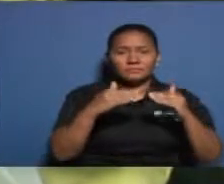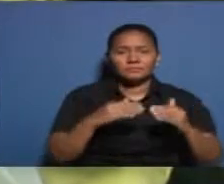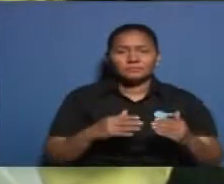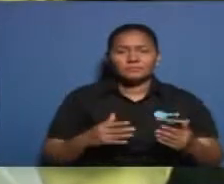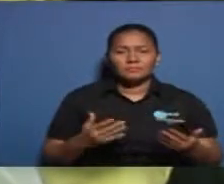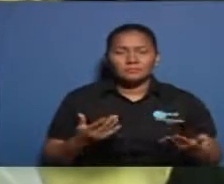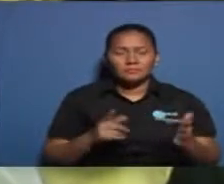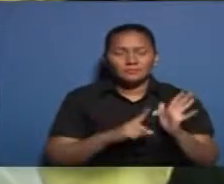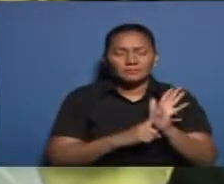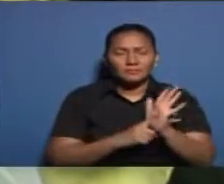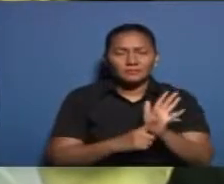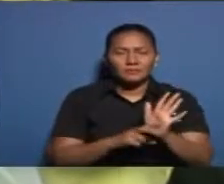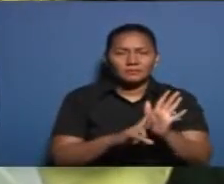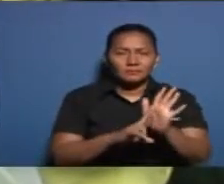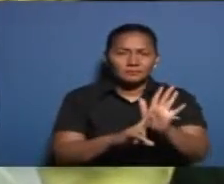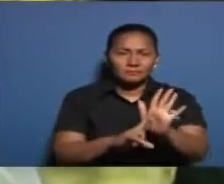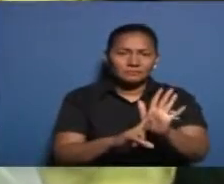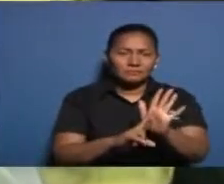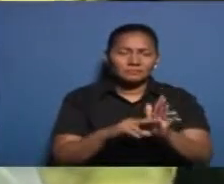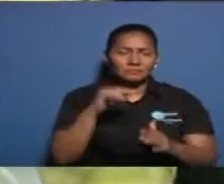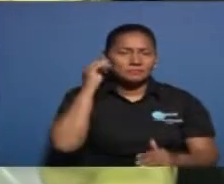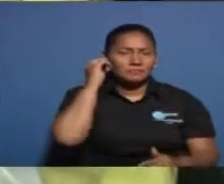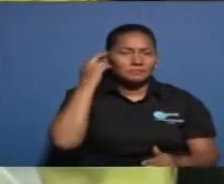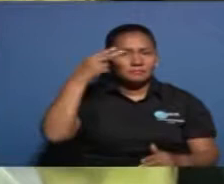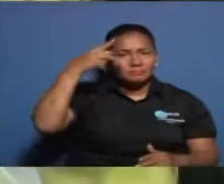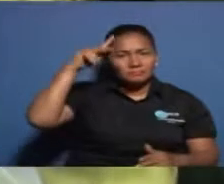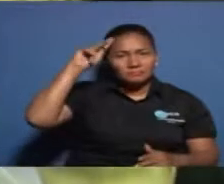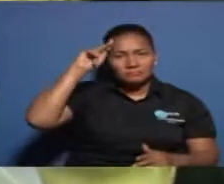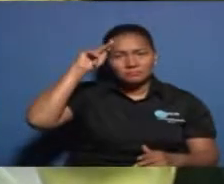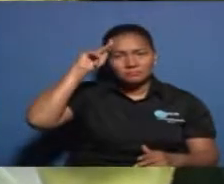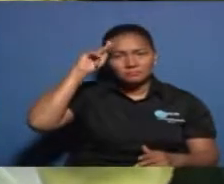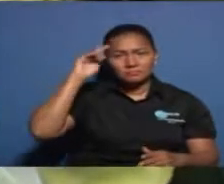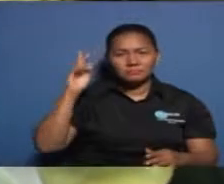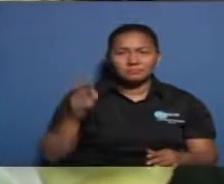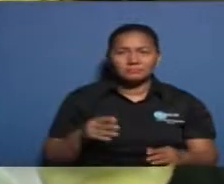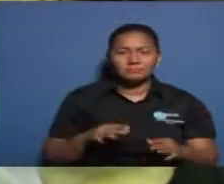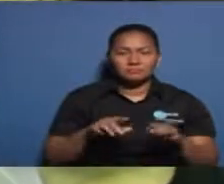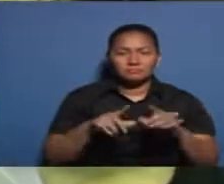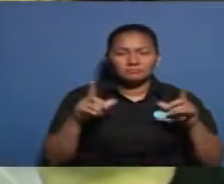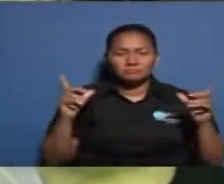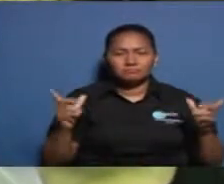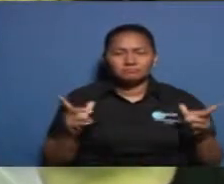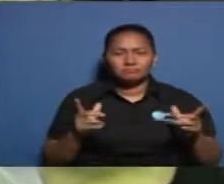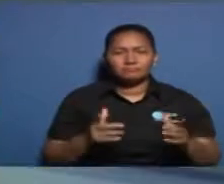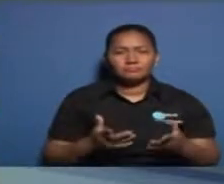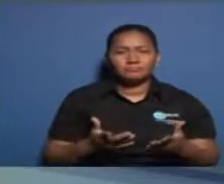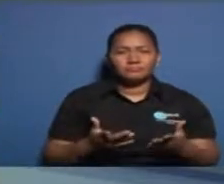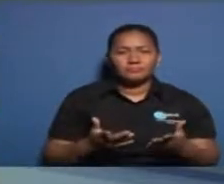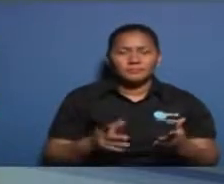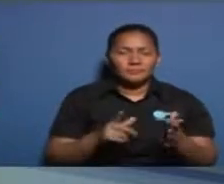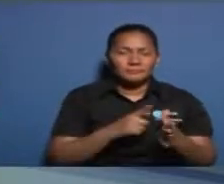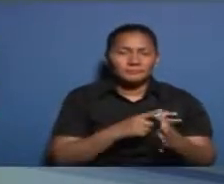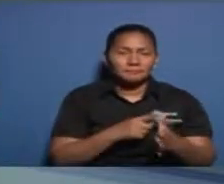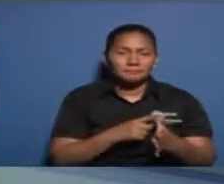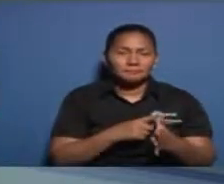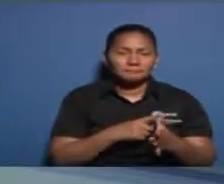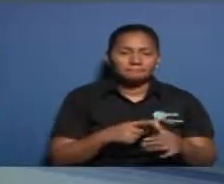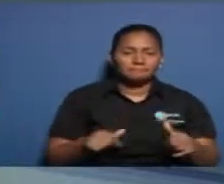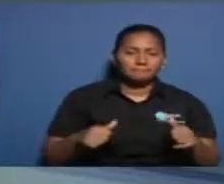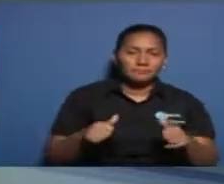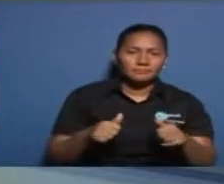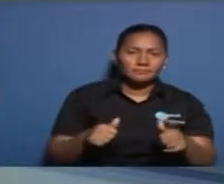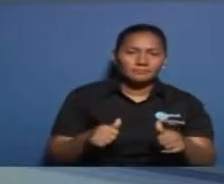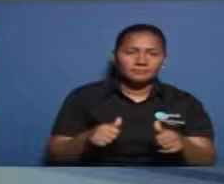representación de la mujer la política mira es sumamente complejo en primer lugar y siguiendo la línea de pensamiento de marco